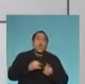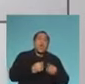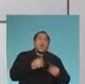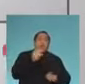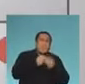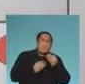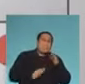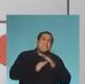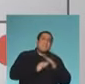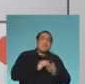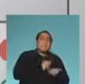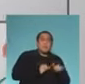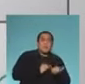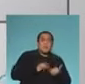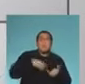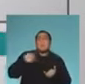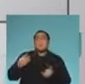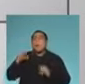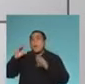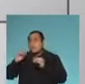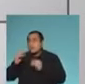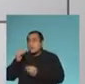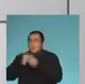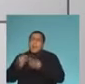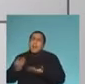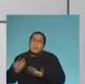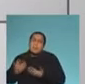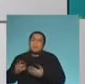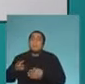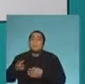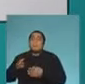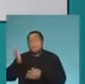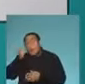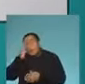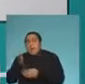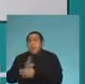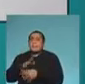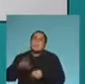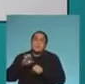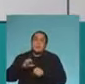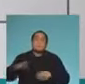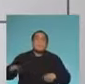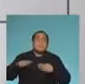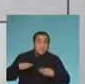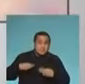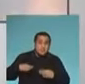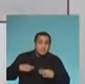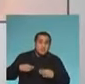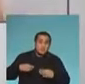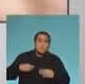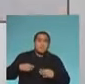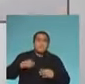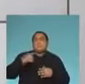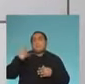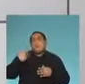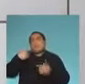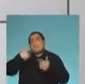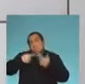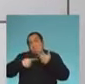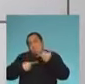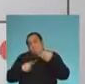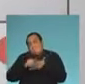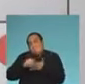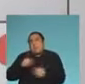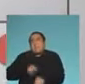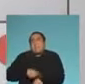mediodía, cena livianita, irnos a acostar lo más temprano posible, y la actividad física, y bueno, podemos seguir hablando, pero tenemos